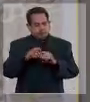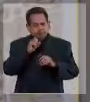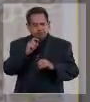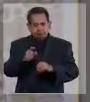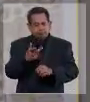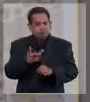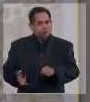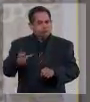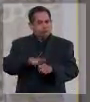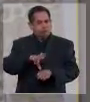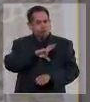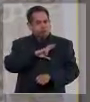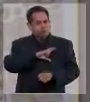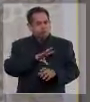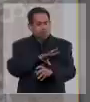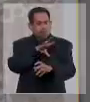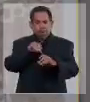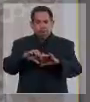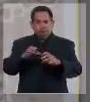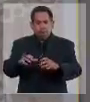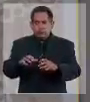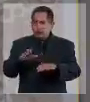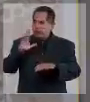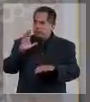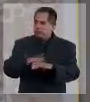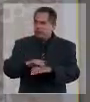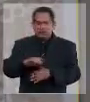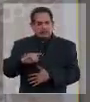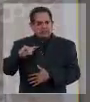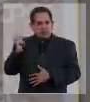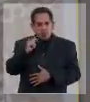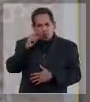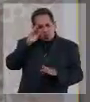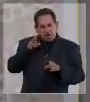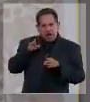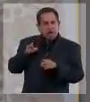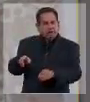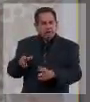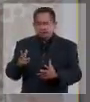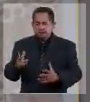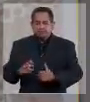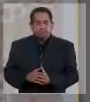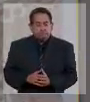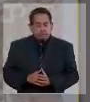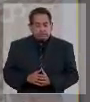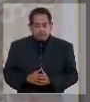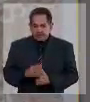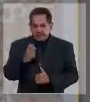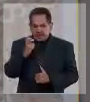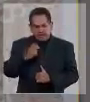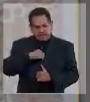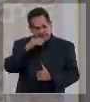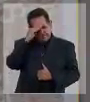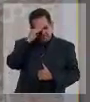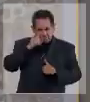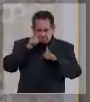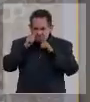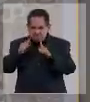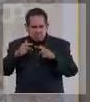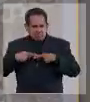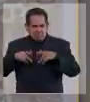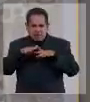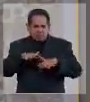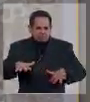cobertura amplia y una enorme tecnología, una enorme capacidad. Y aquí podemos inclusive atender a todo mundo.